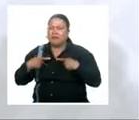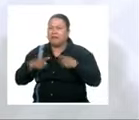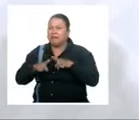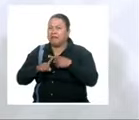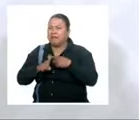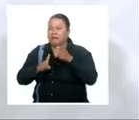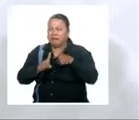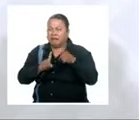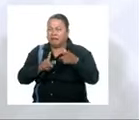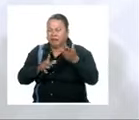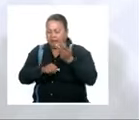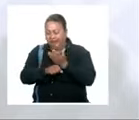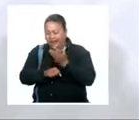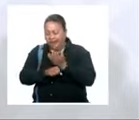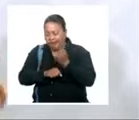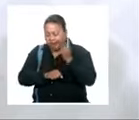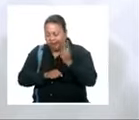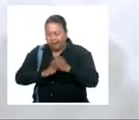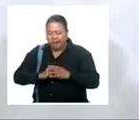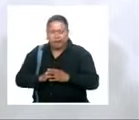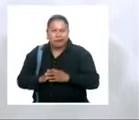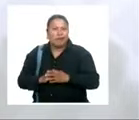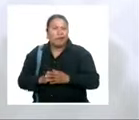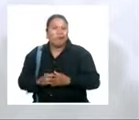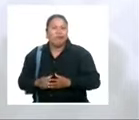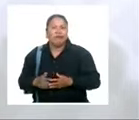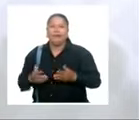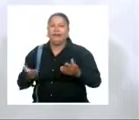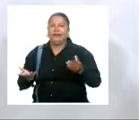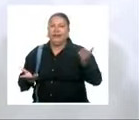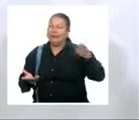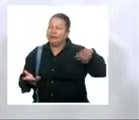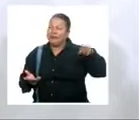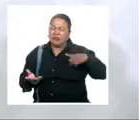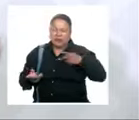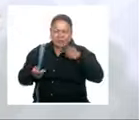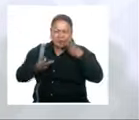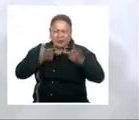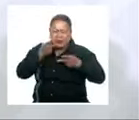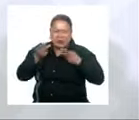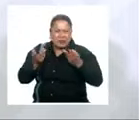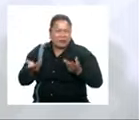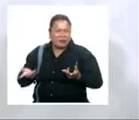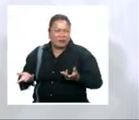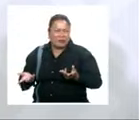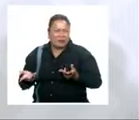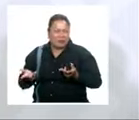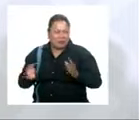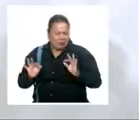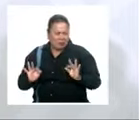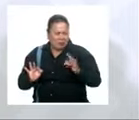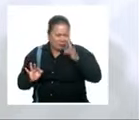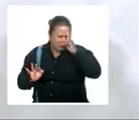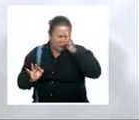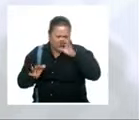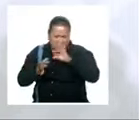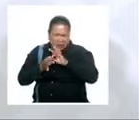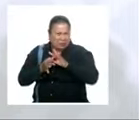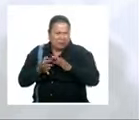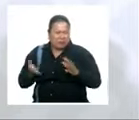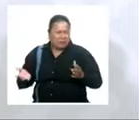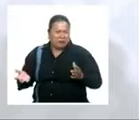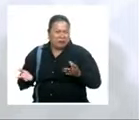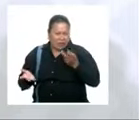de Estados Unidos. Sin que sus planteamientos de estos ataques sean la